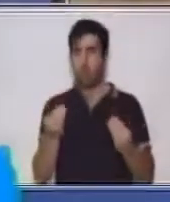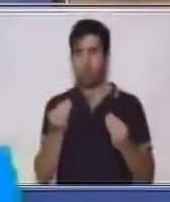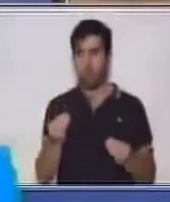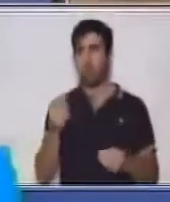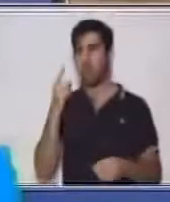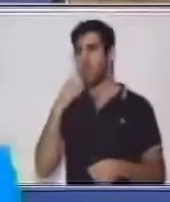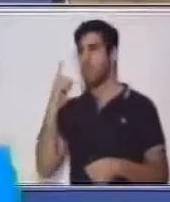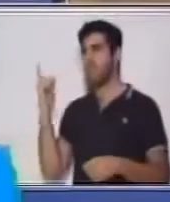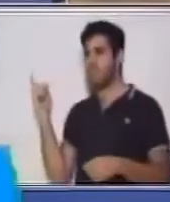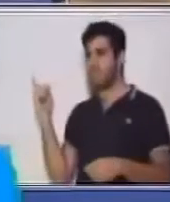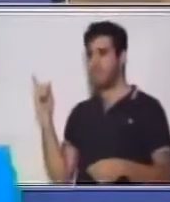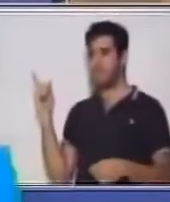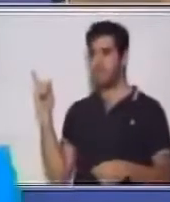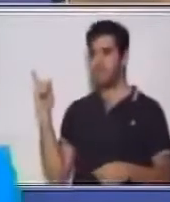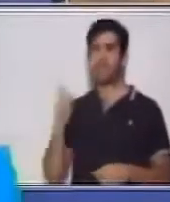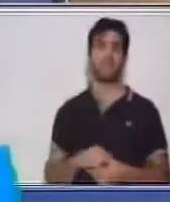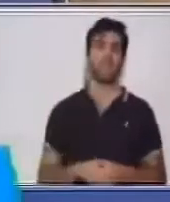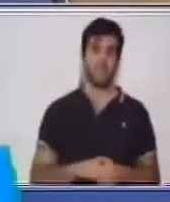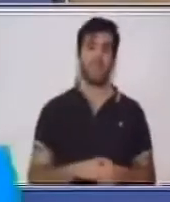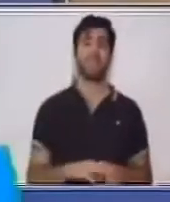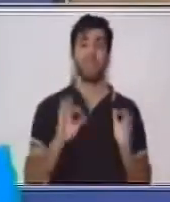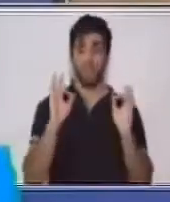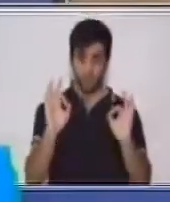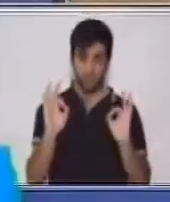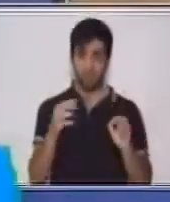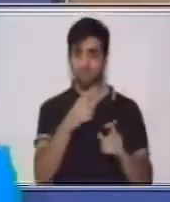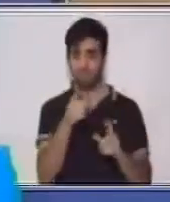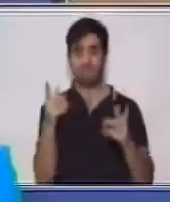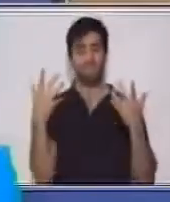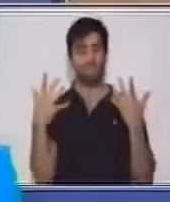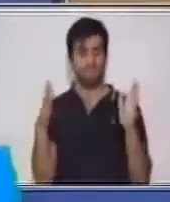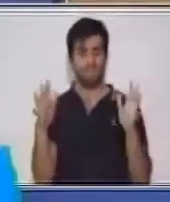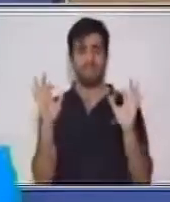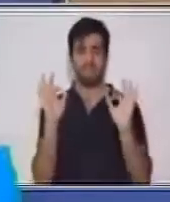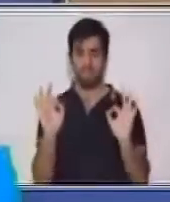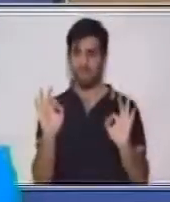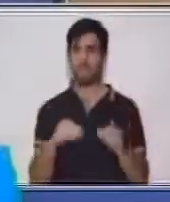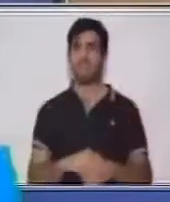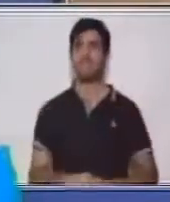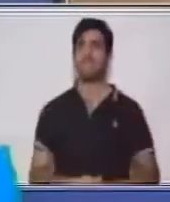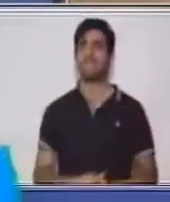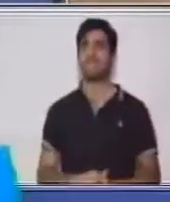bien, excelente, lo están haciendo genial. Y